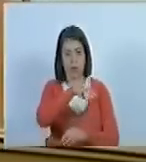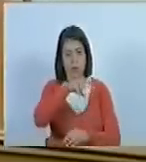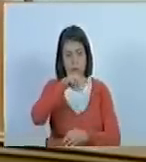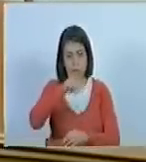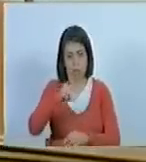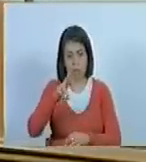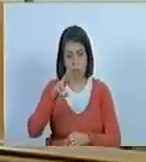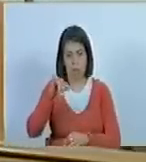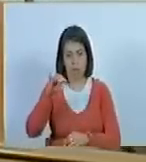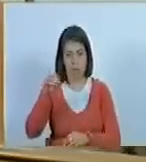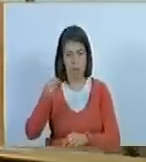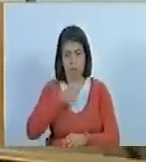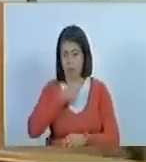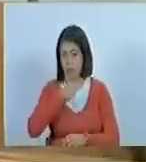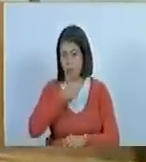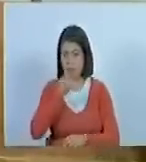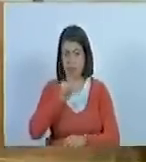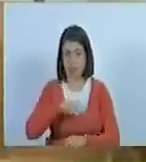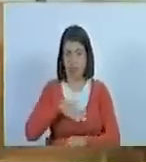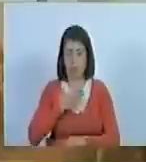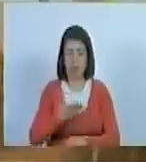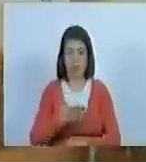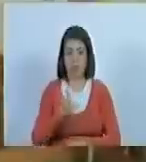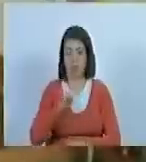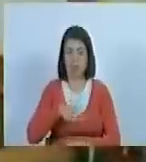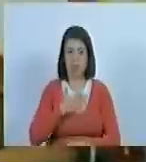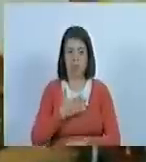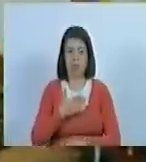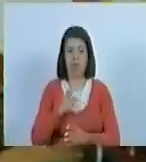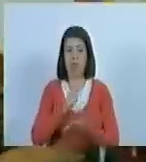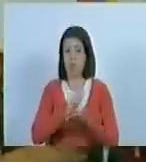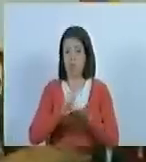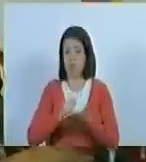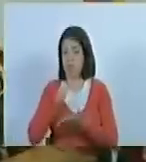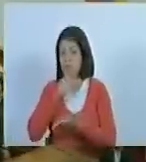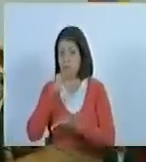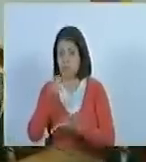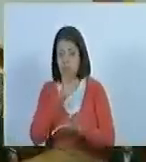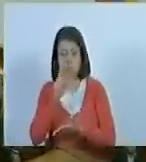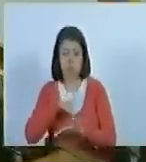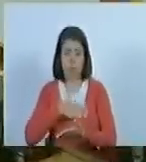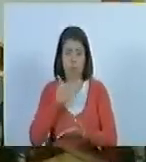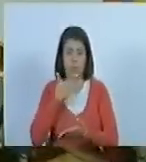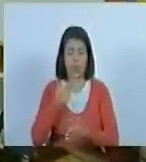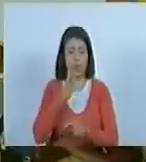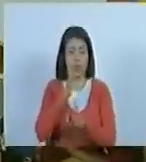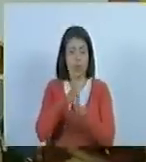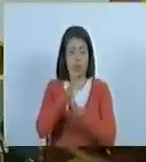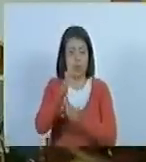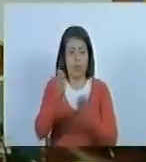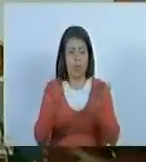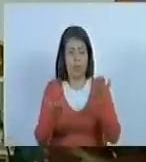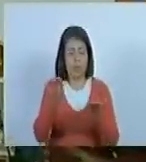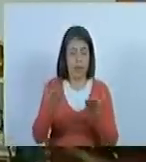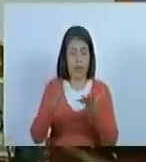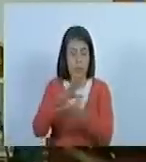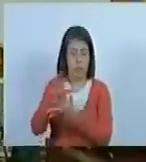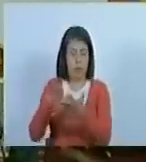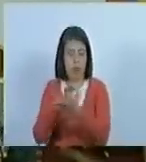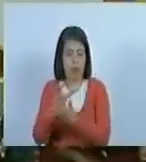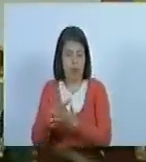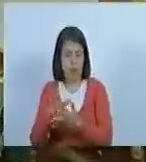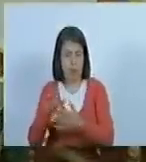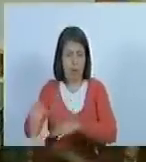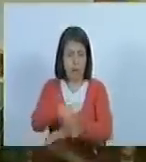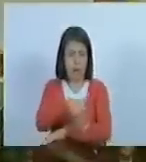ser reportero, no puede ser corresponsal. No podemos ser neutrales ante la guarimba o